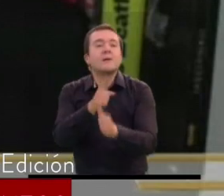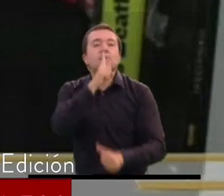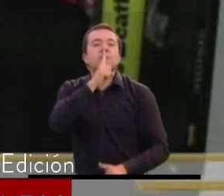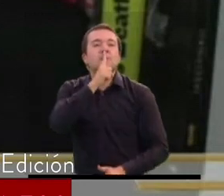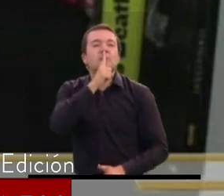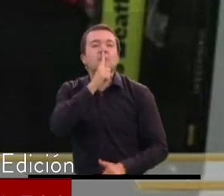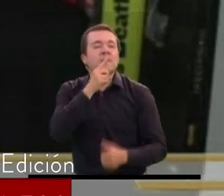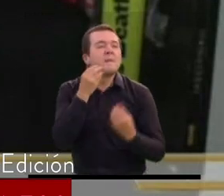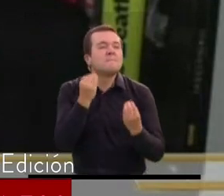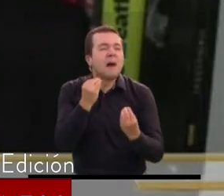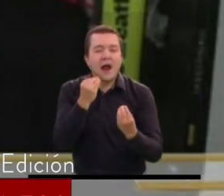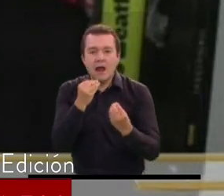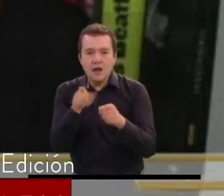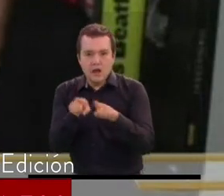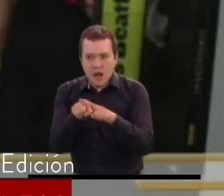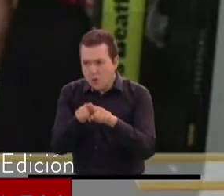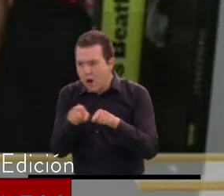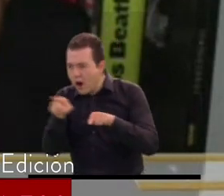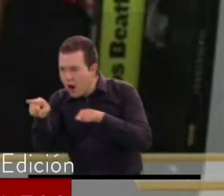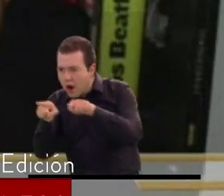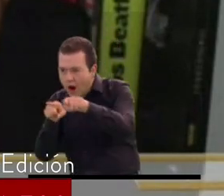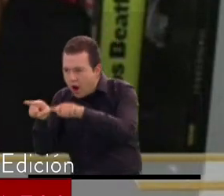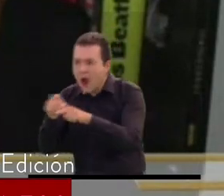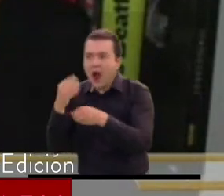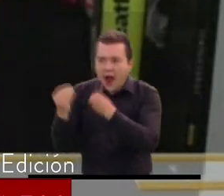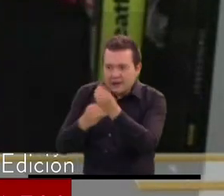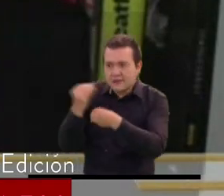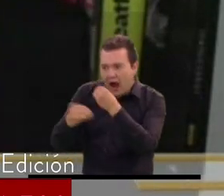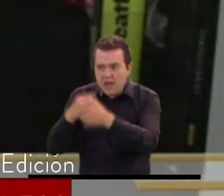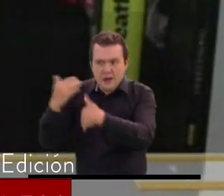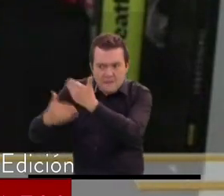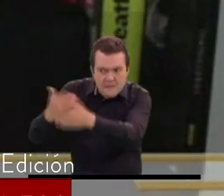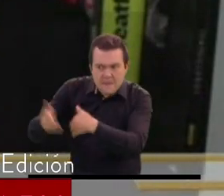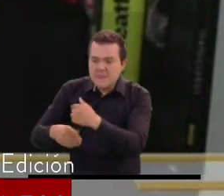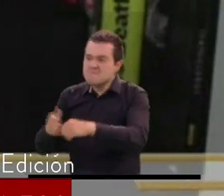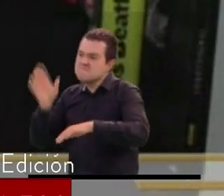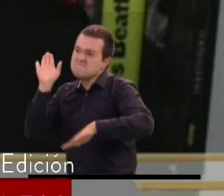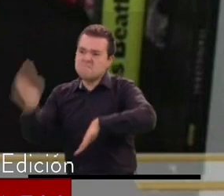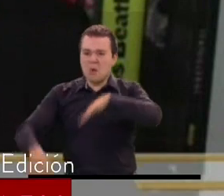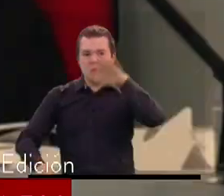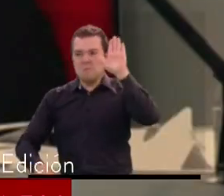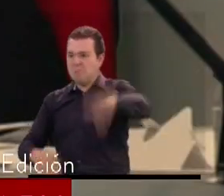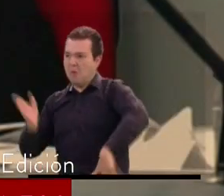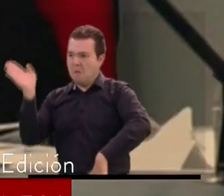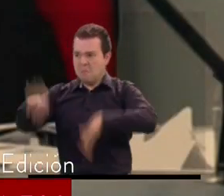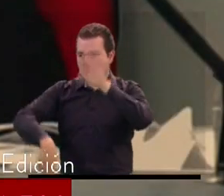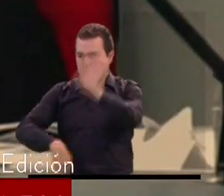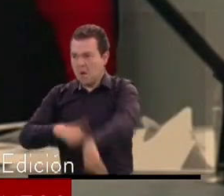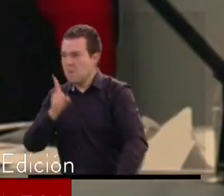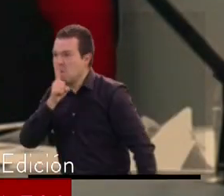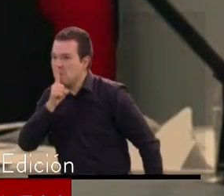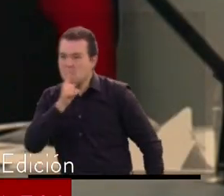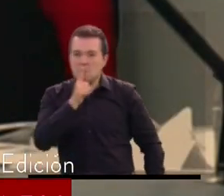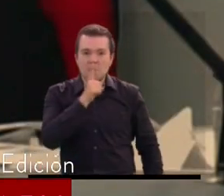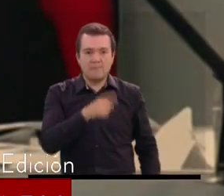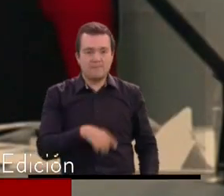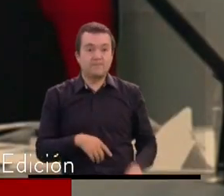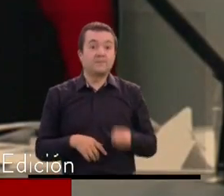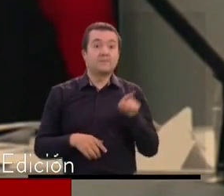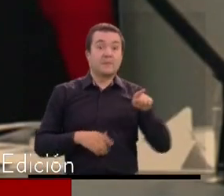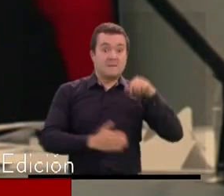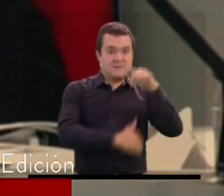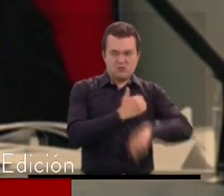ocultar, sepultar lo que se ha logrado avanzar en las investigaciones. Ni nos vamos a